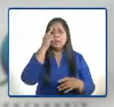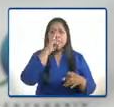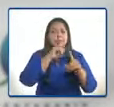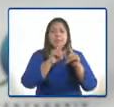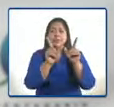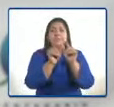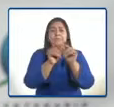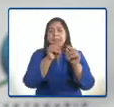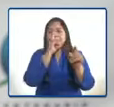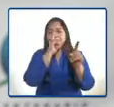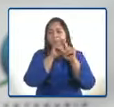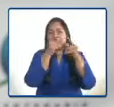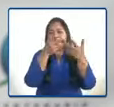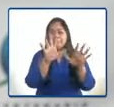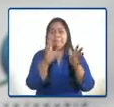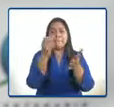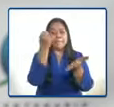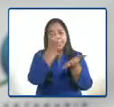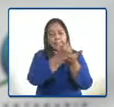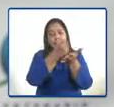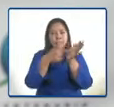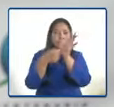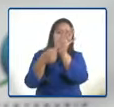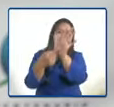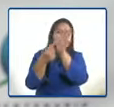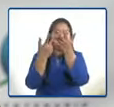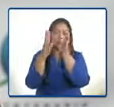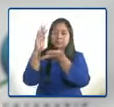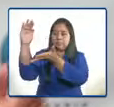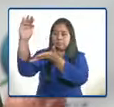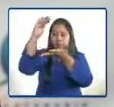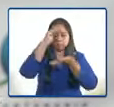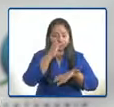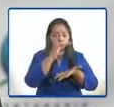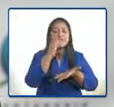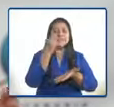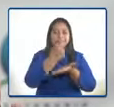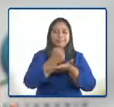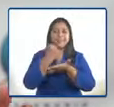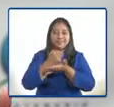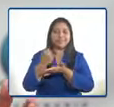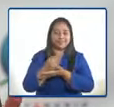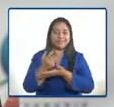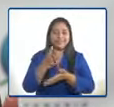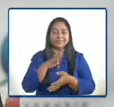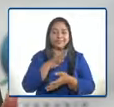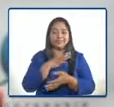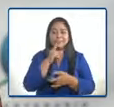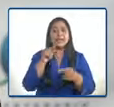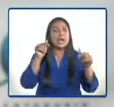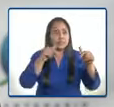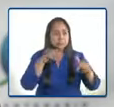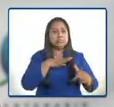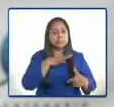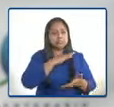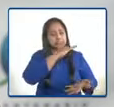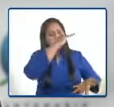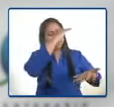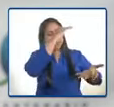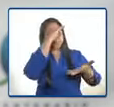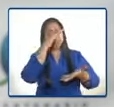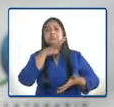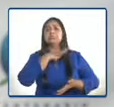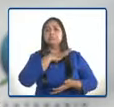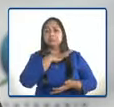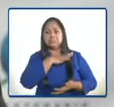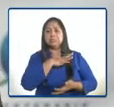de días estarán ingresando las cartillas para surtir y tener. Por el momento nosotros tenemos cartillas, tenemos el surtido, y